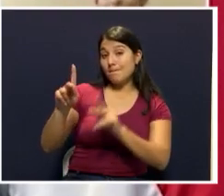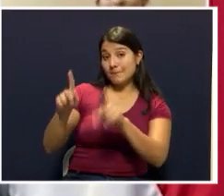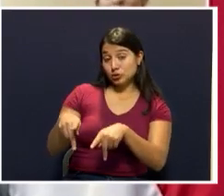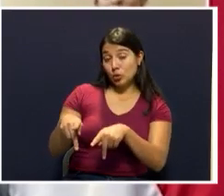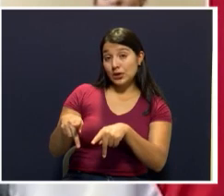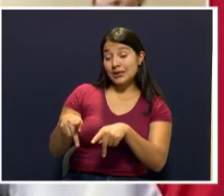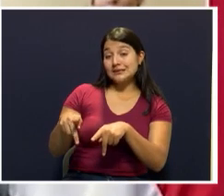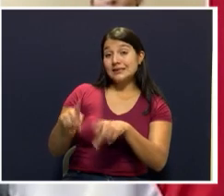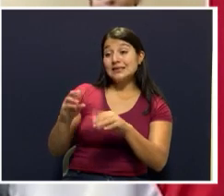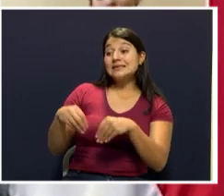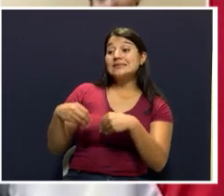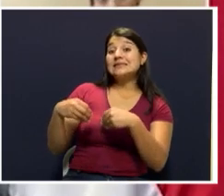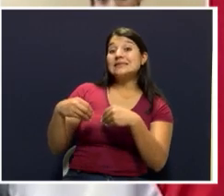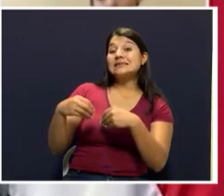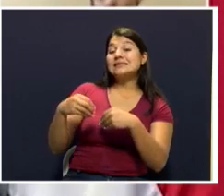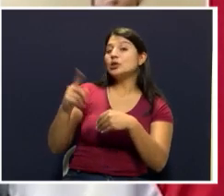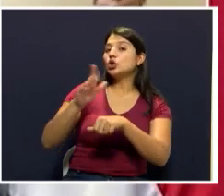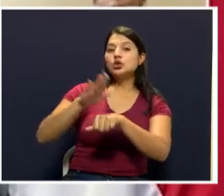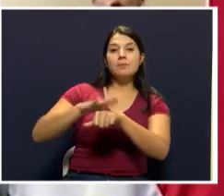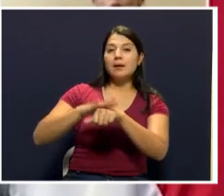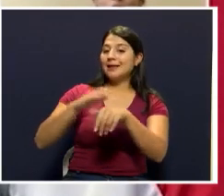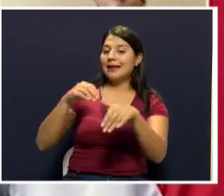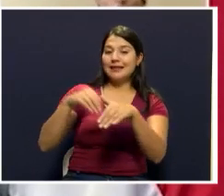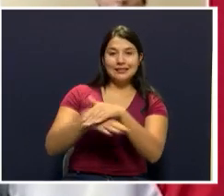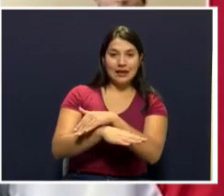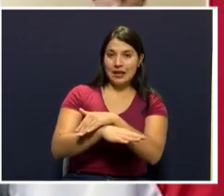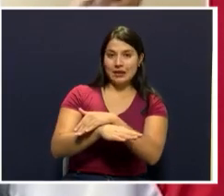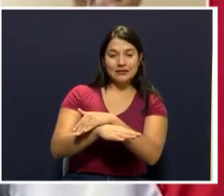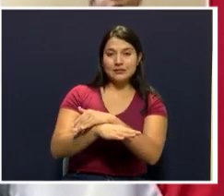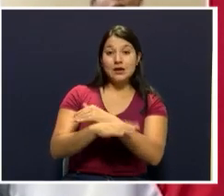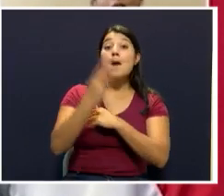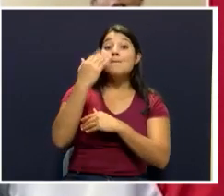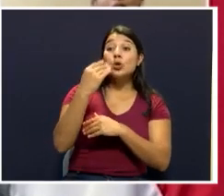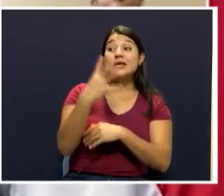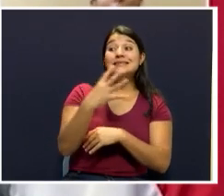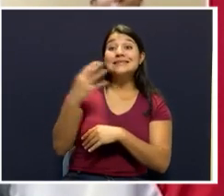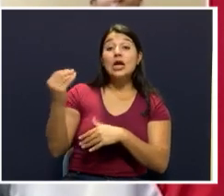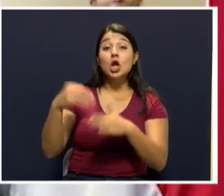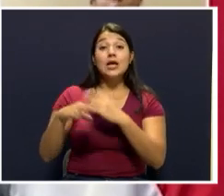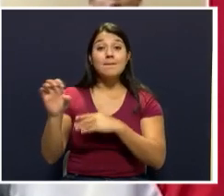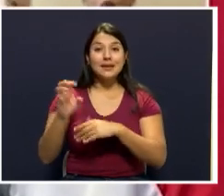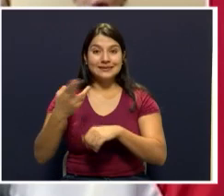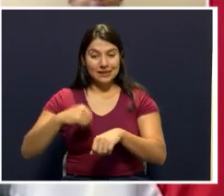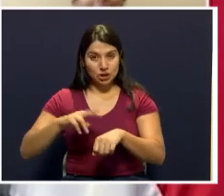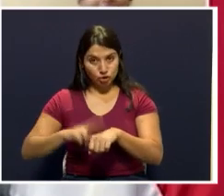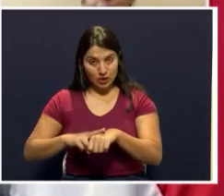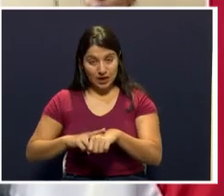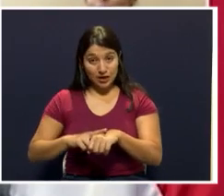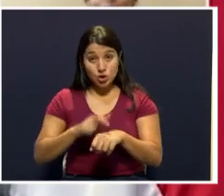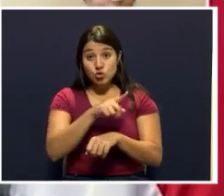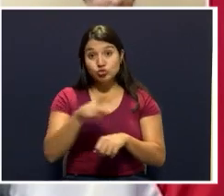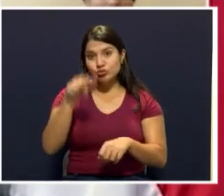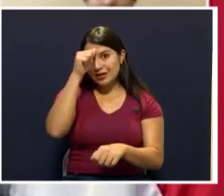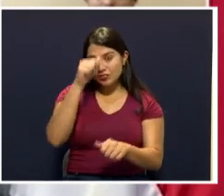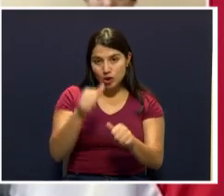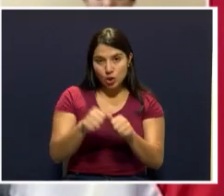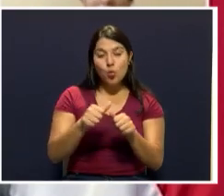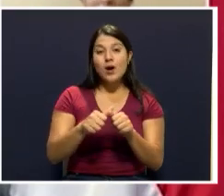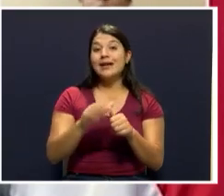se les ha dado un impedimento de entrada por salir durante la emergencia. Recordarles a todos acatar las